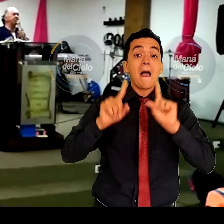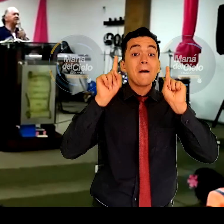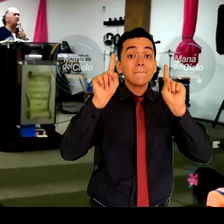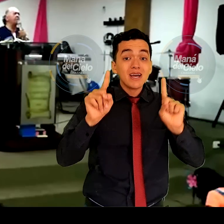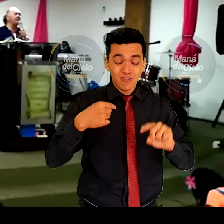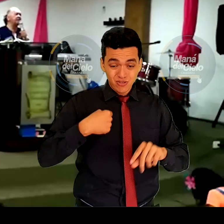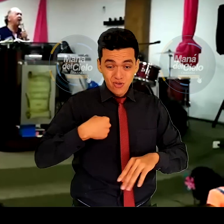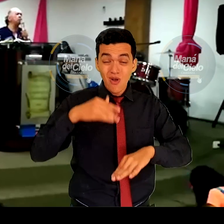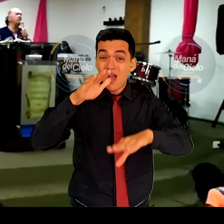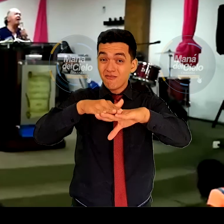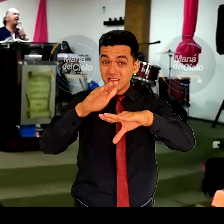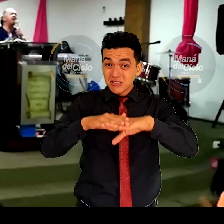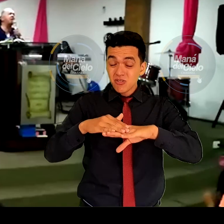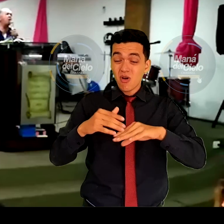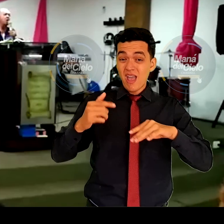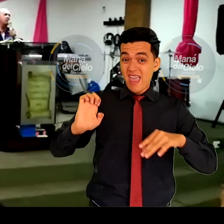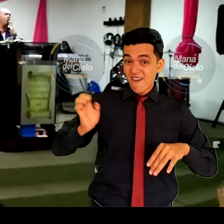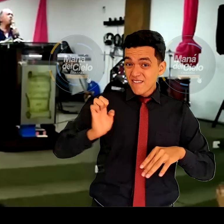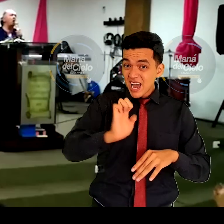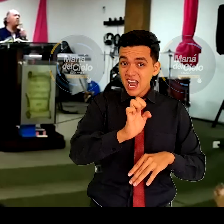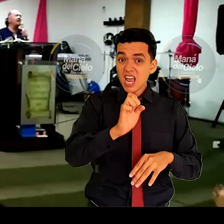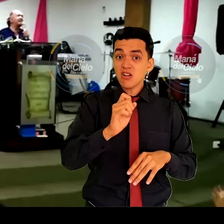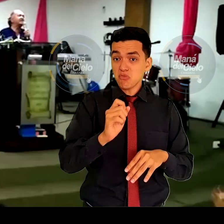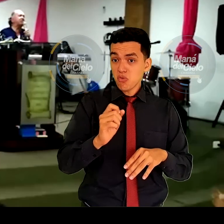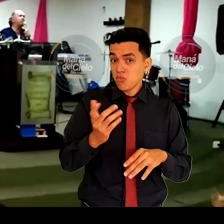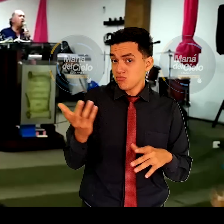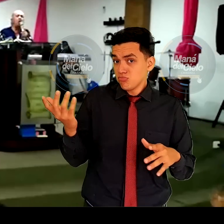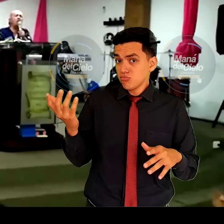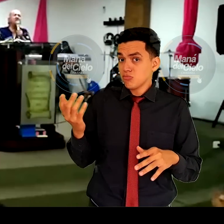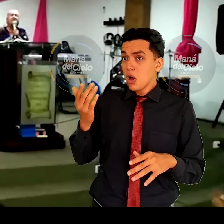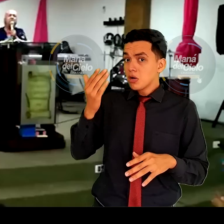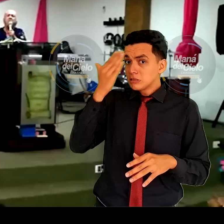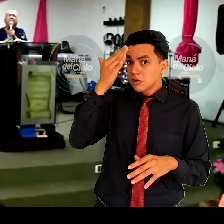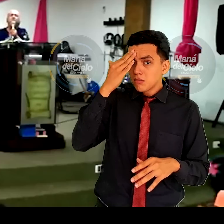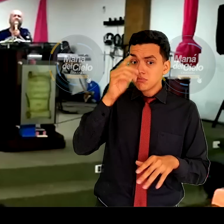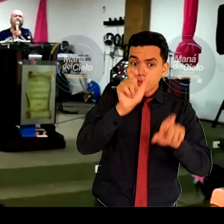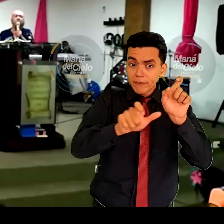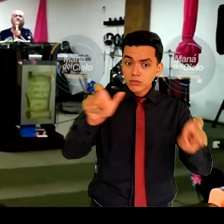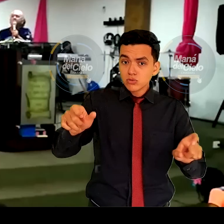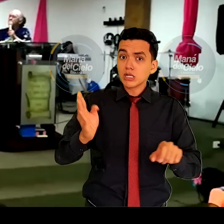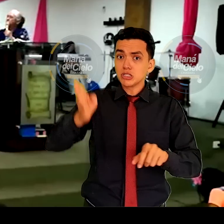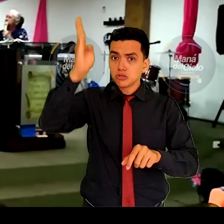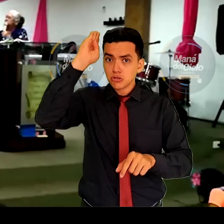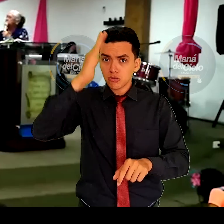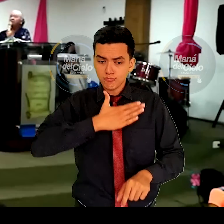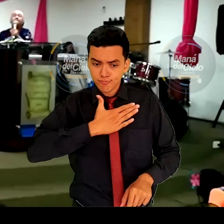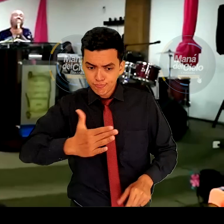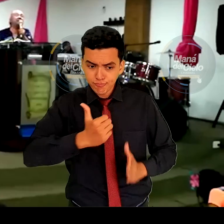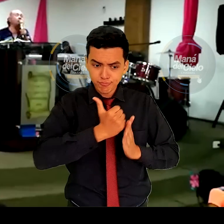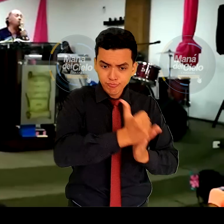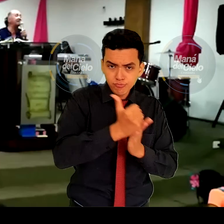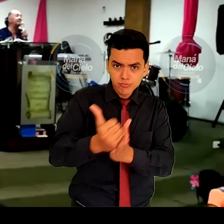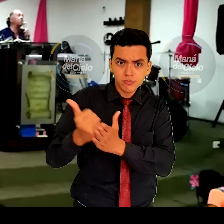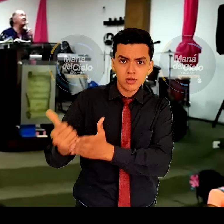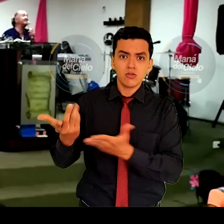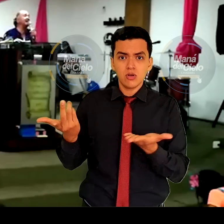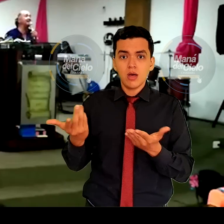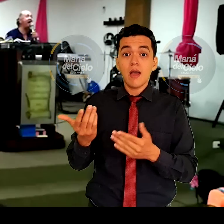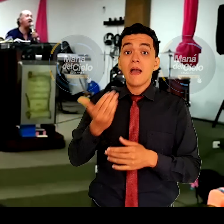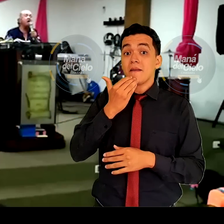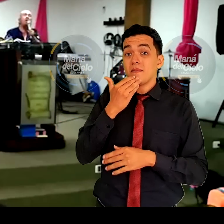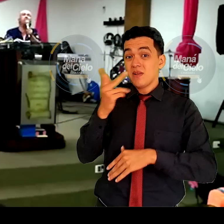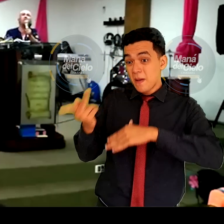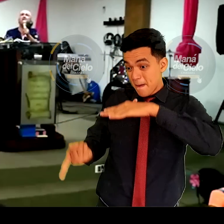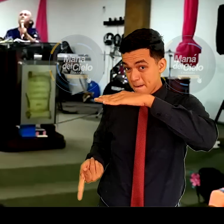Yo sí estoy predicando un evangelio de un hombre que escribió, no lo escribió en la juventud, no lo escribió en la parte adulta, sino en la